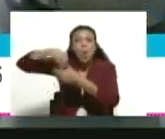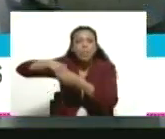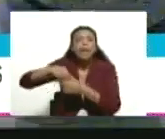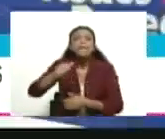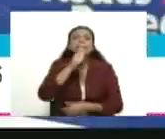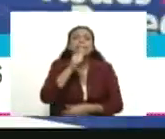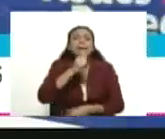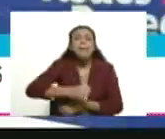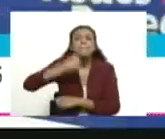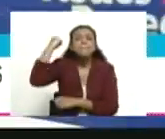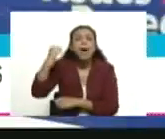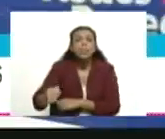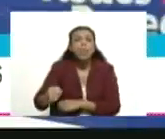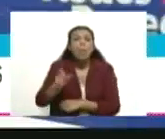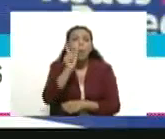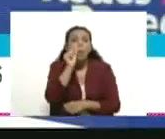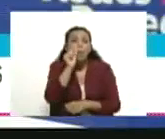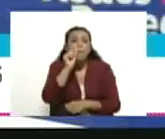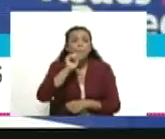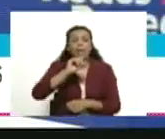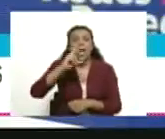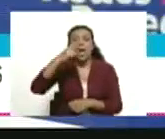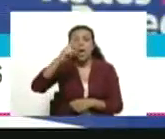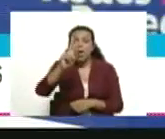mató a Robert Serra?